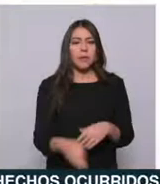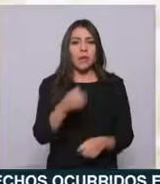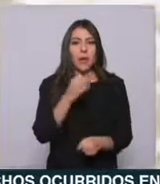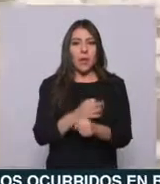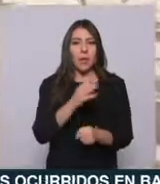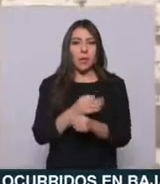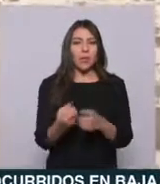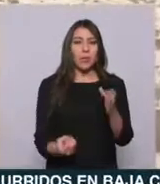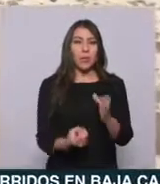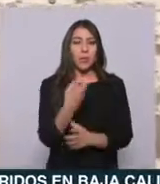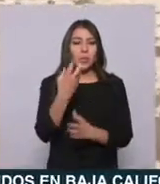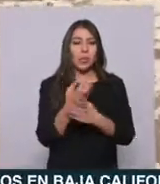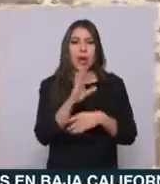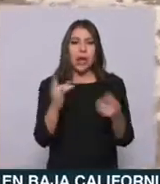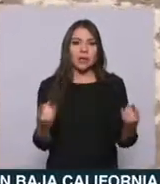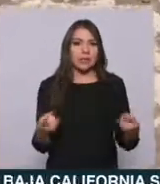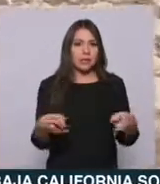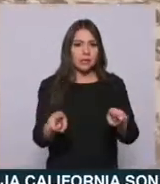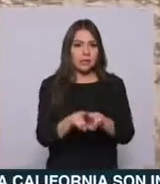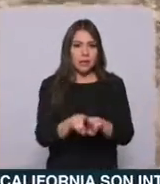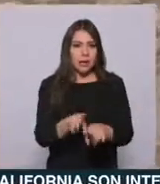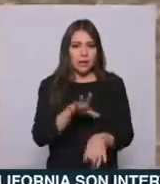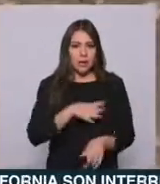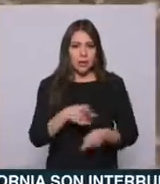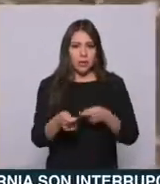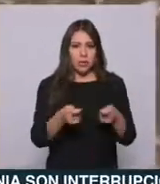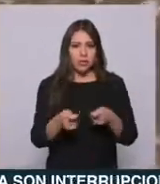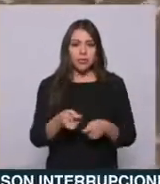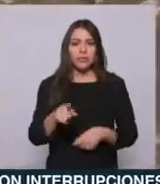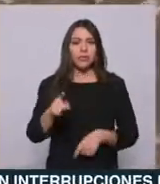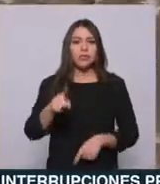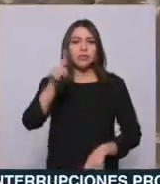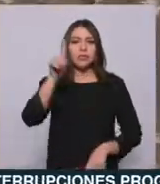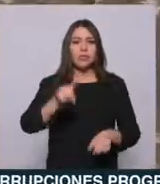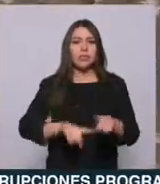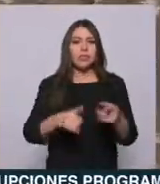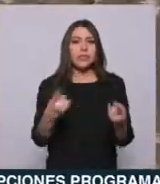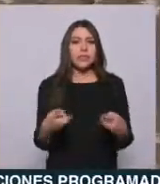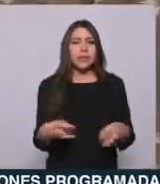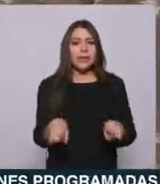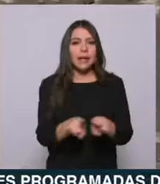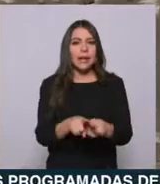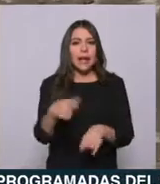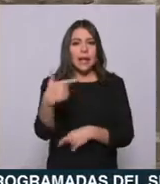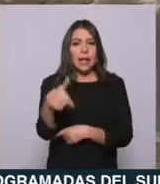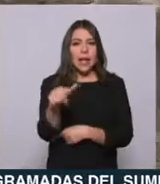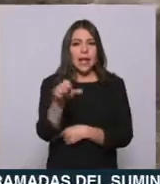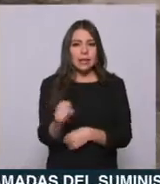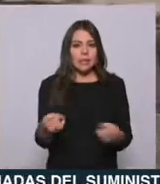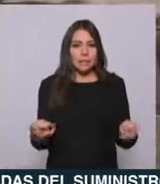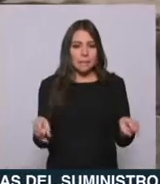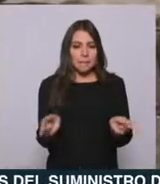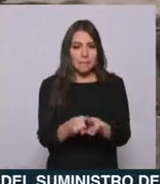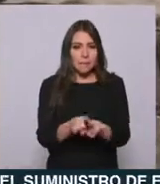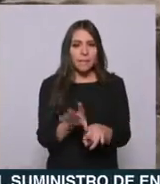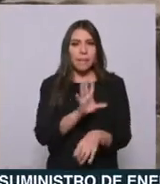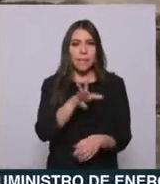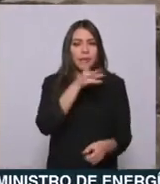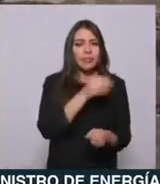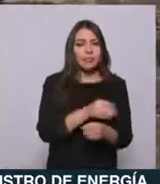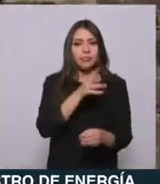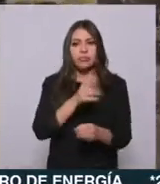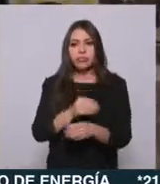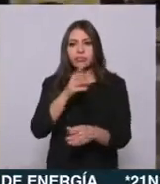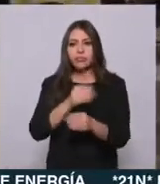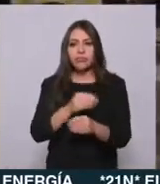controlada. De acuerdo con las autoridades, se cortó el suministro y se realizaron las reparaciones que son complicadas. Para